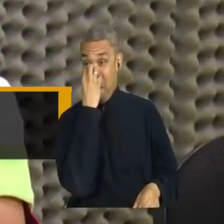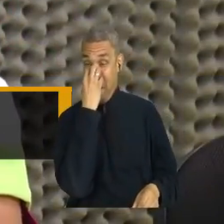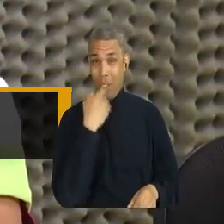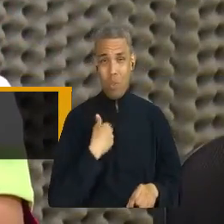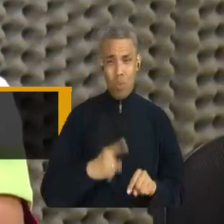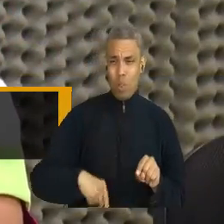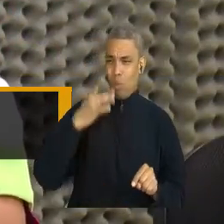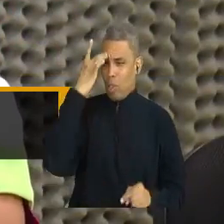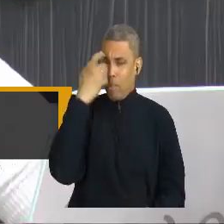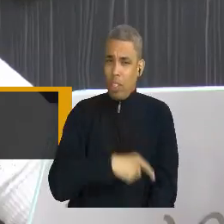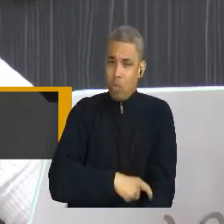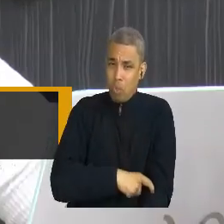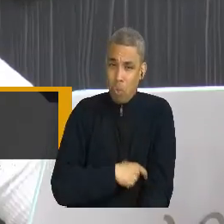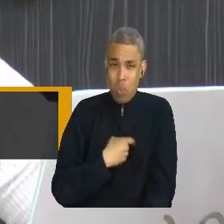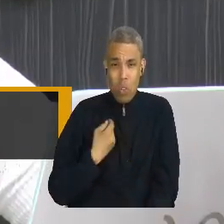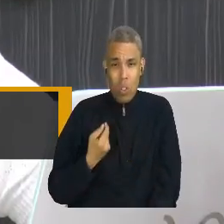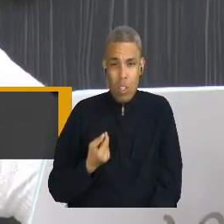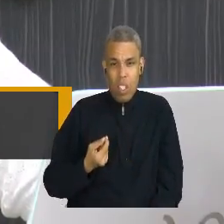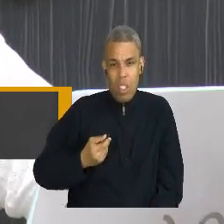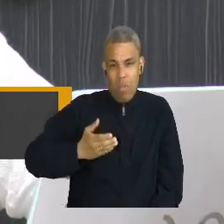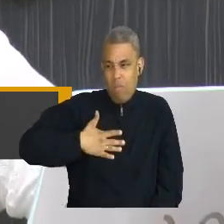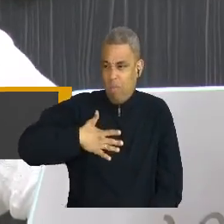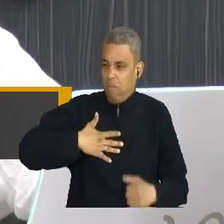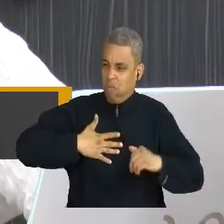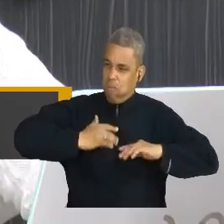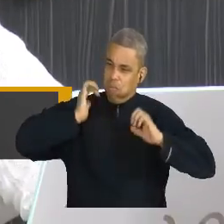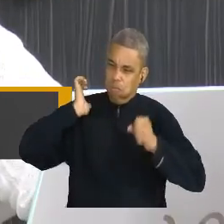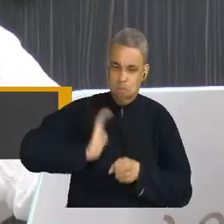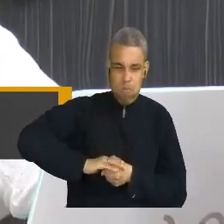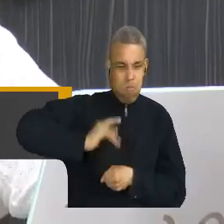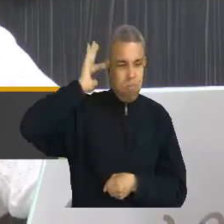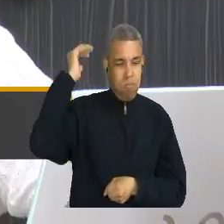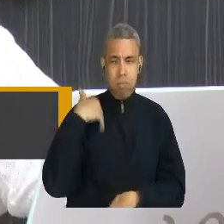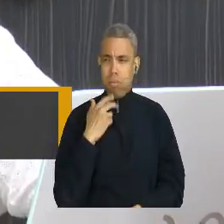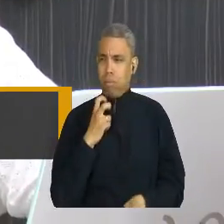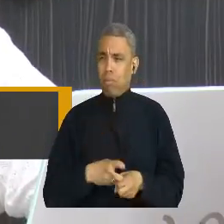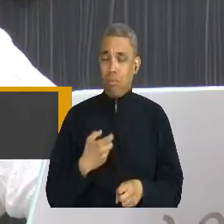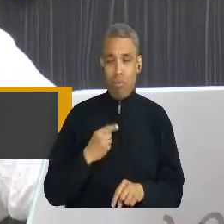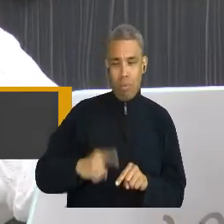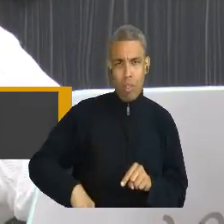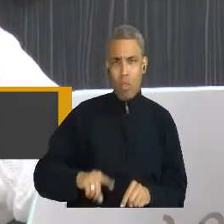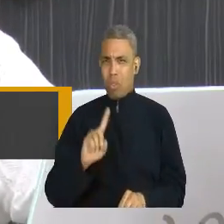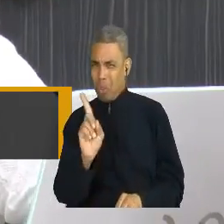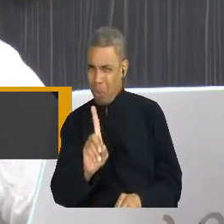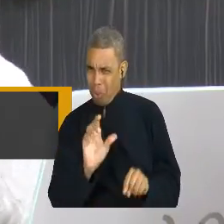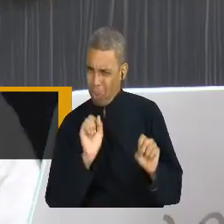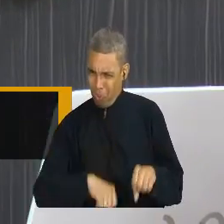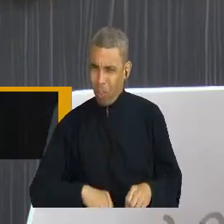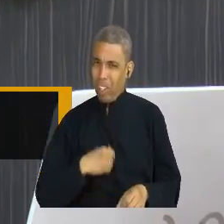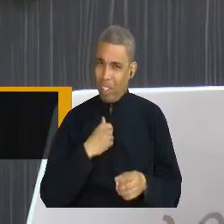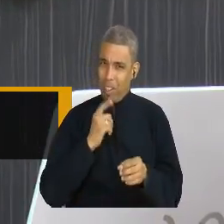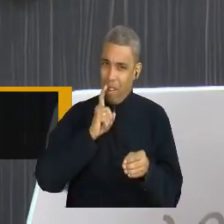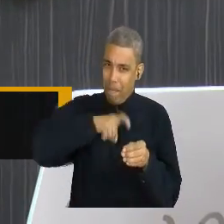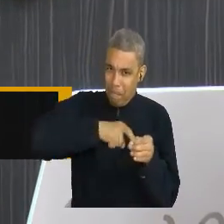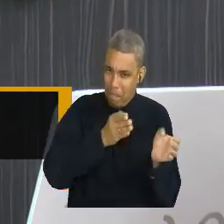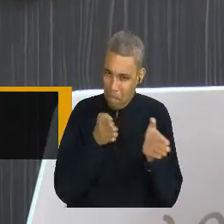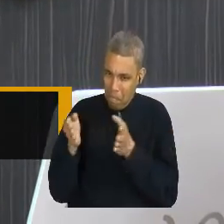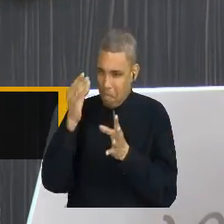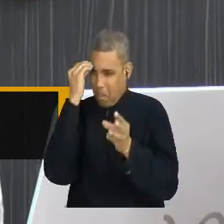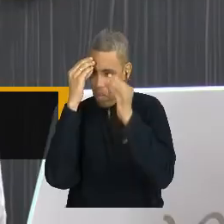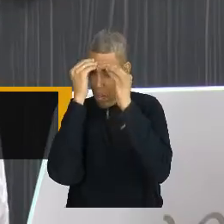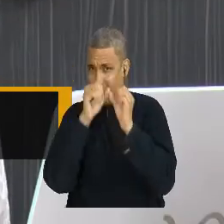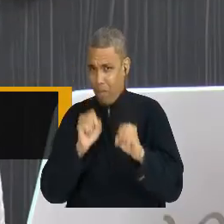descubrir de también ese talento, ¿no? ¿Y cómo es eso? Además eso que ya la caracterización ayuda mucho más a que se entre